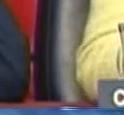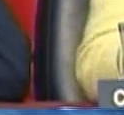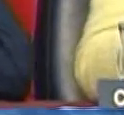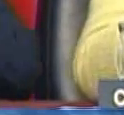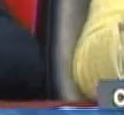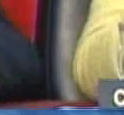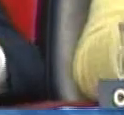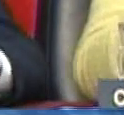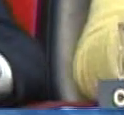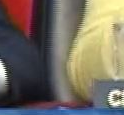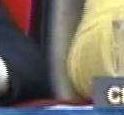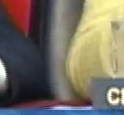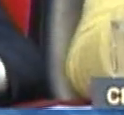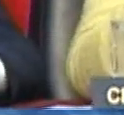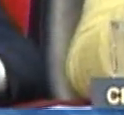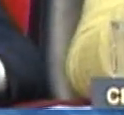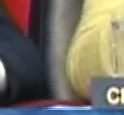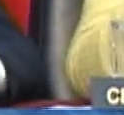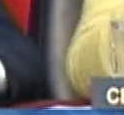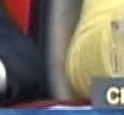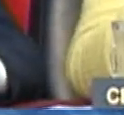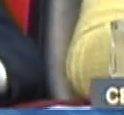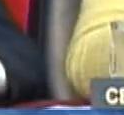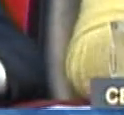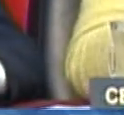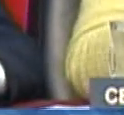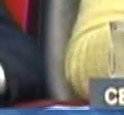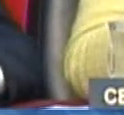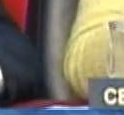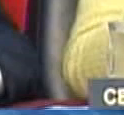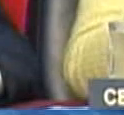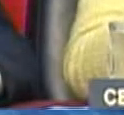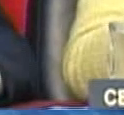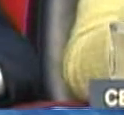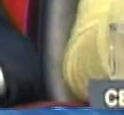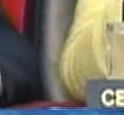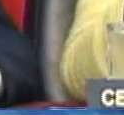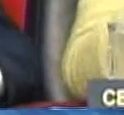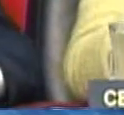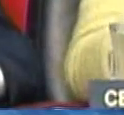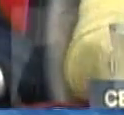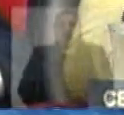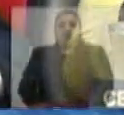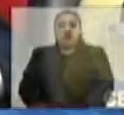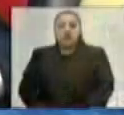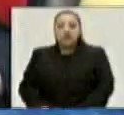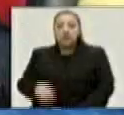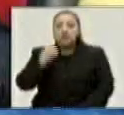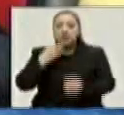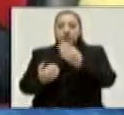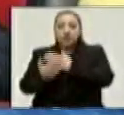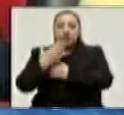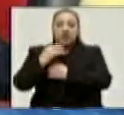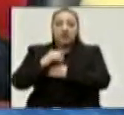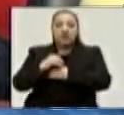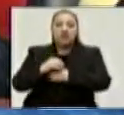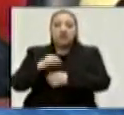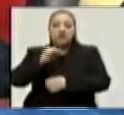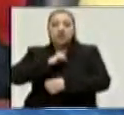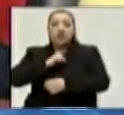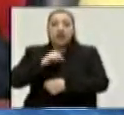los títulos debía ser el señor Alejandro Pacheco,